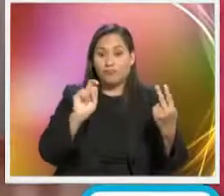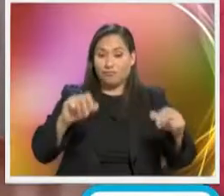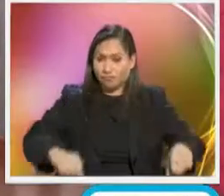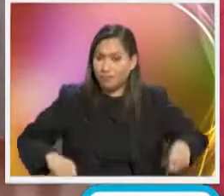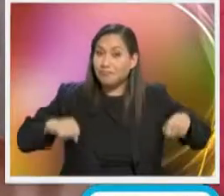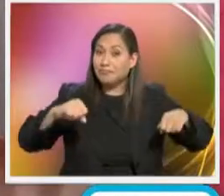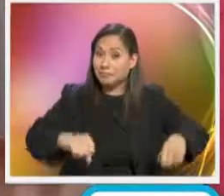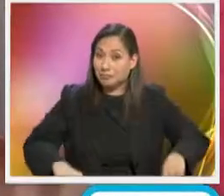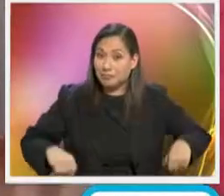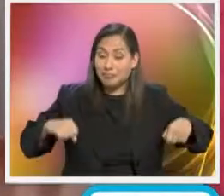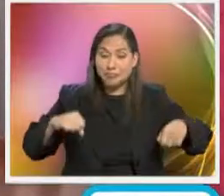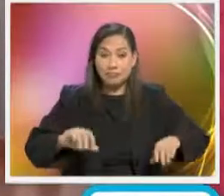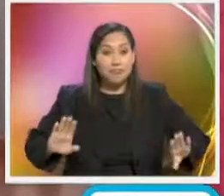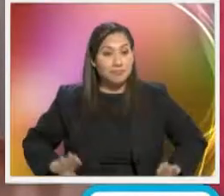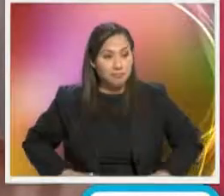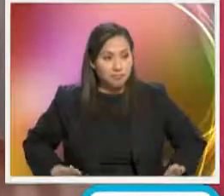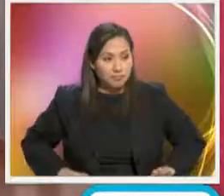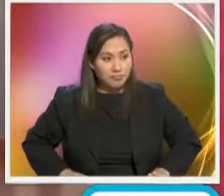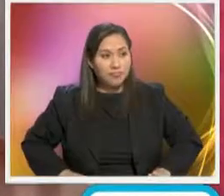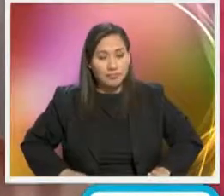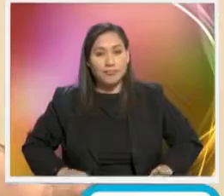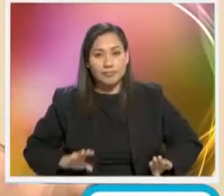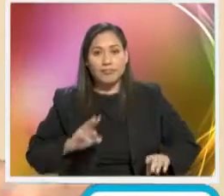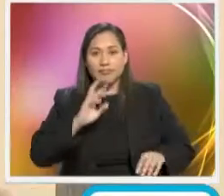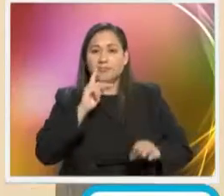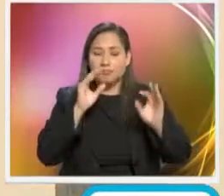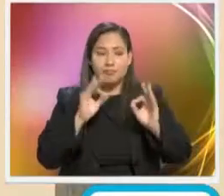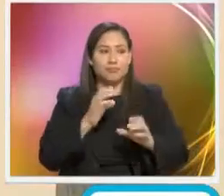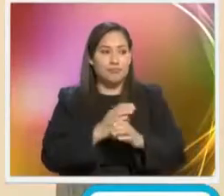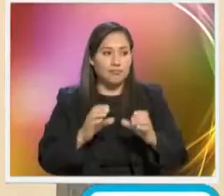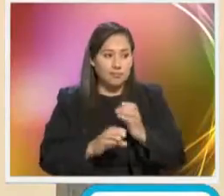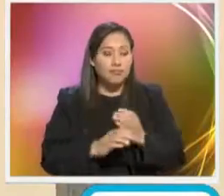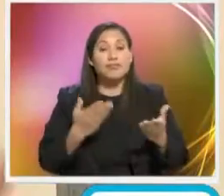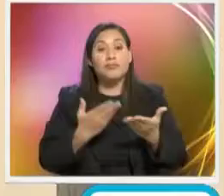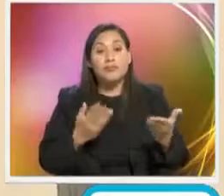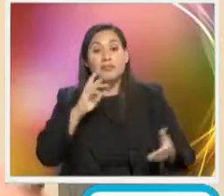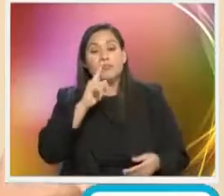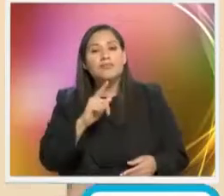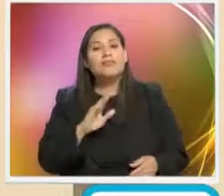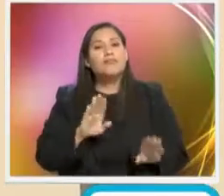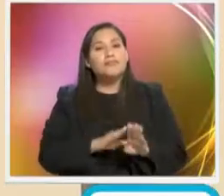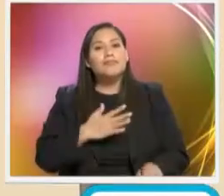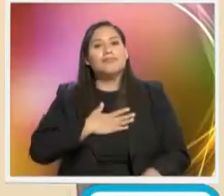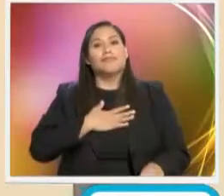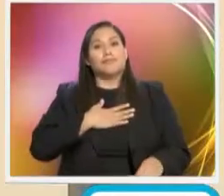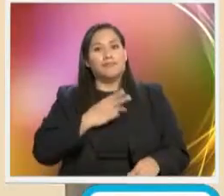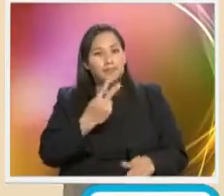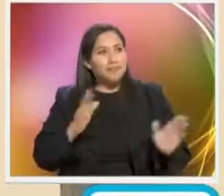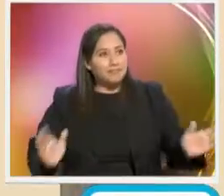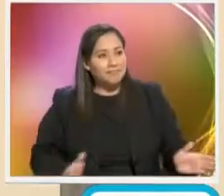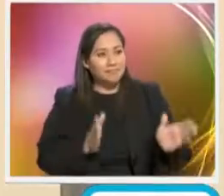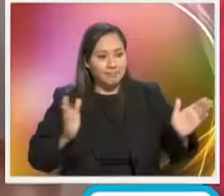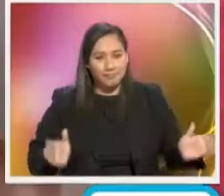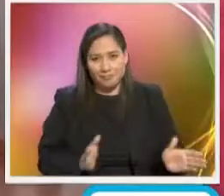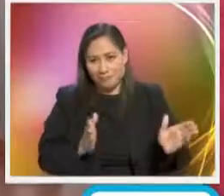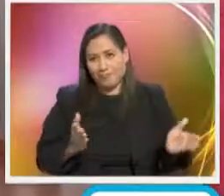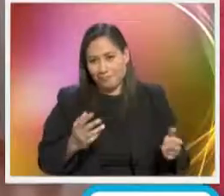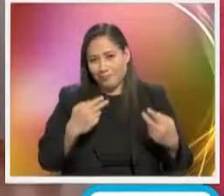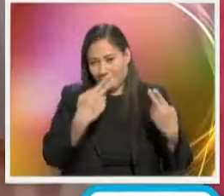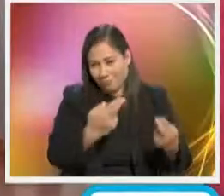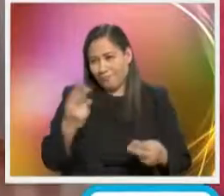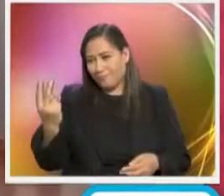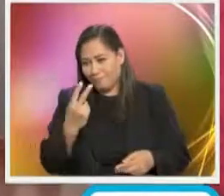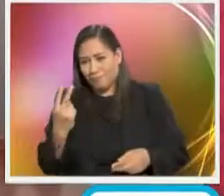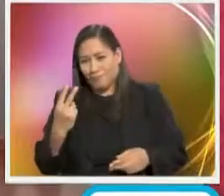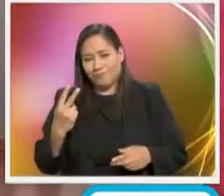remo, muchos inclusive. ¿Ves cómo en pareja salen mejor las cosas? En pareja salen mejor las cosas. Ahora imagínate el aliciente que van a tener ellos dos, ¿no? Cada quien se va a dar sus regalos,